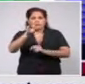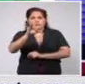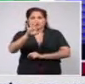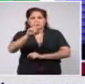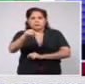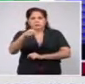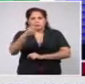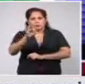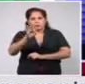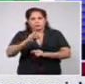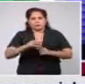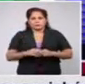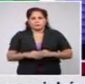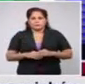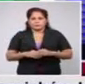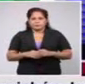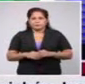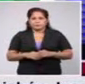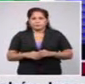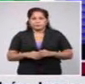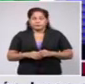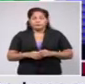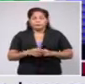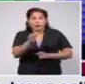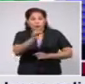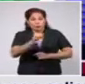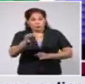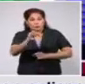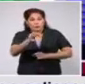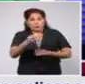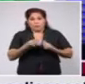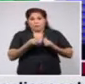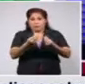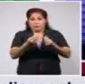15,8. Los municipios que aportan el